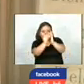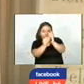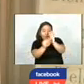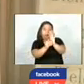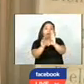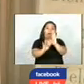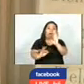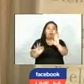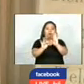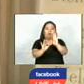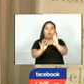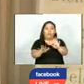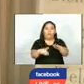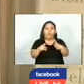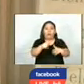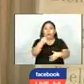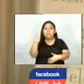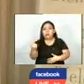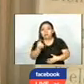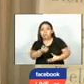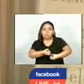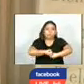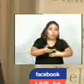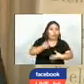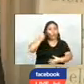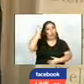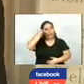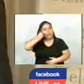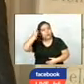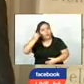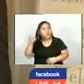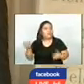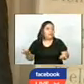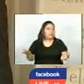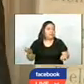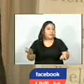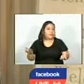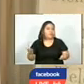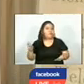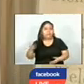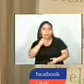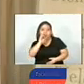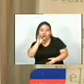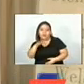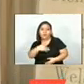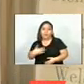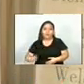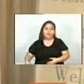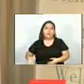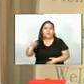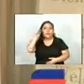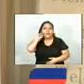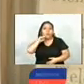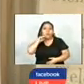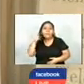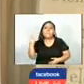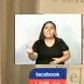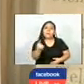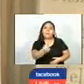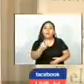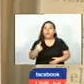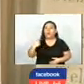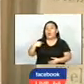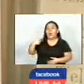¿Quiénes están expresando favorablemente del mandatario? Bueno, principalmente aquellas personas que